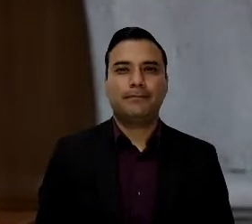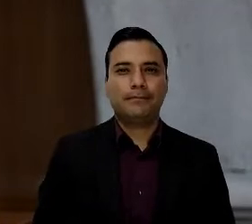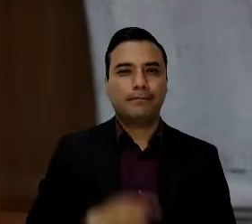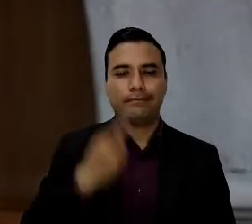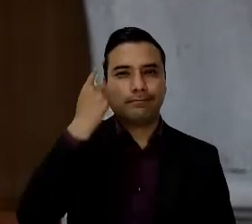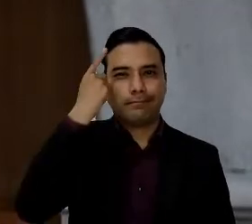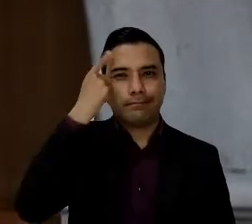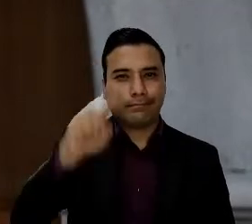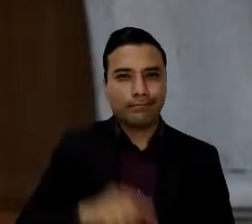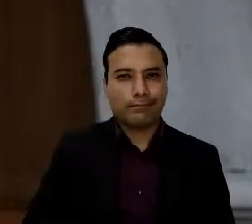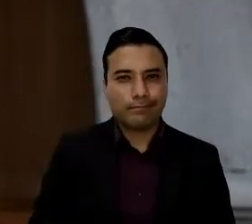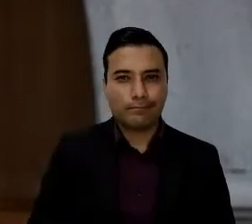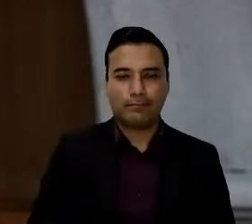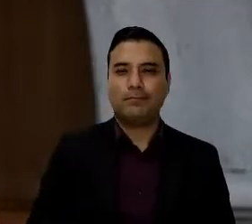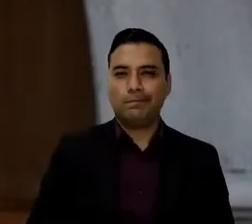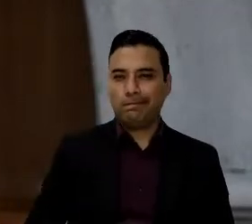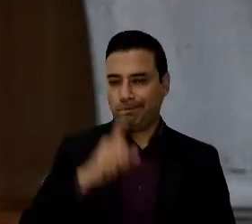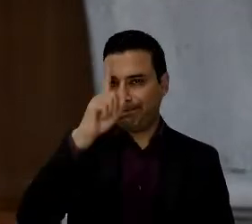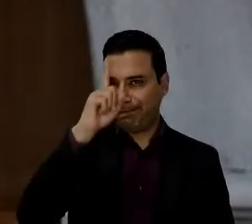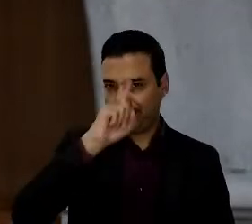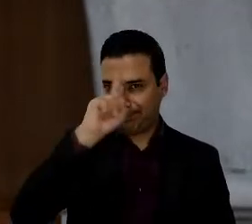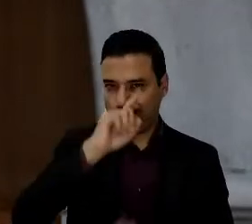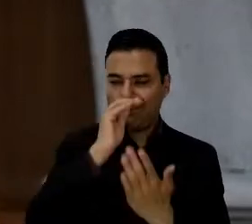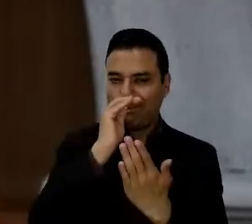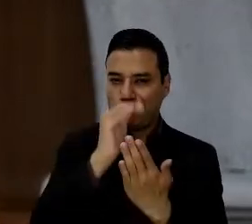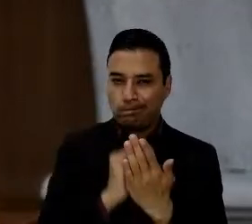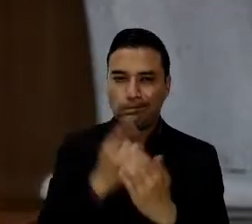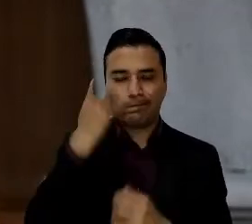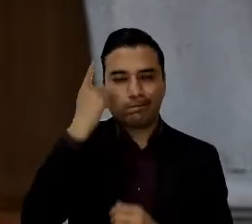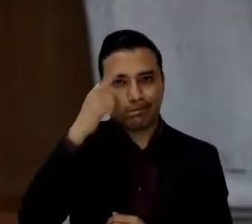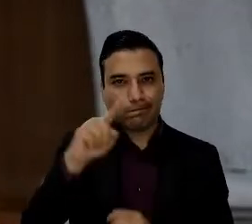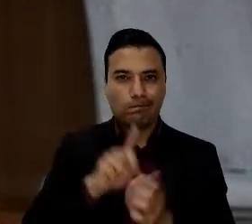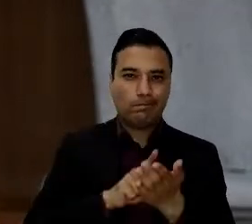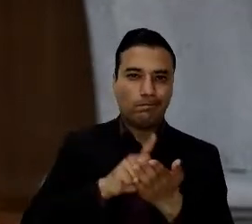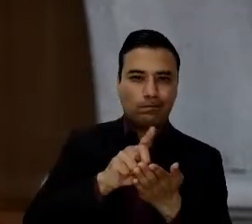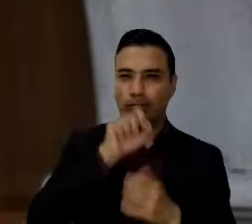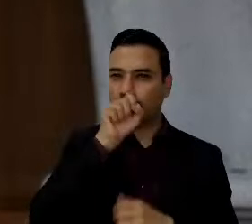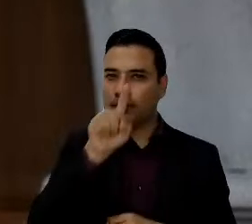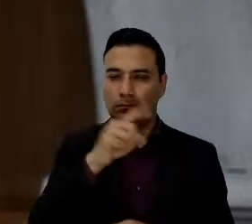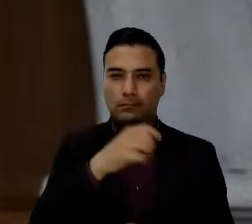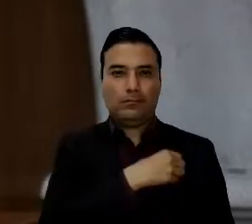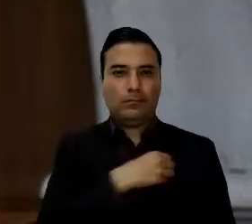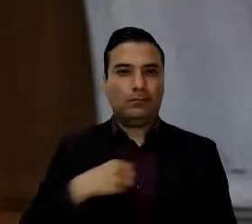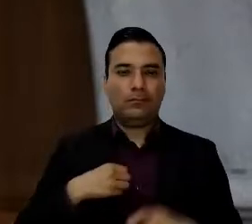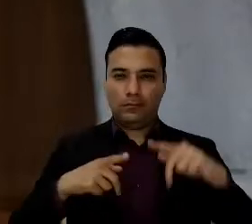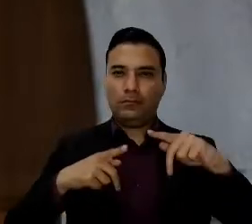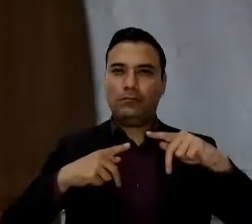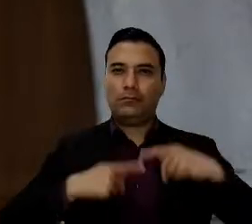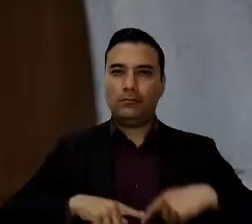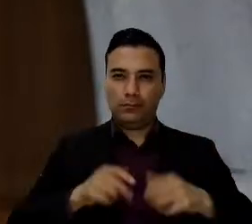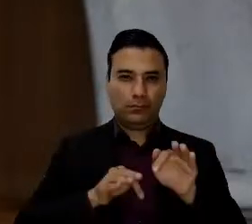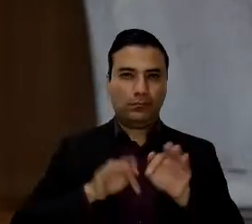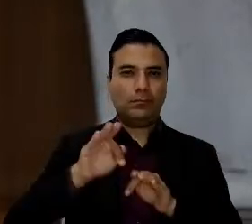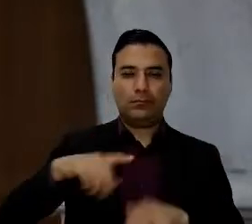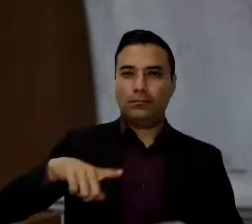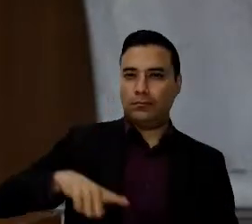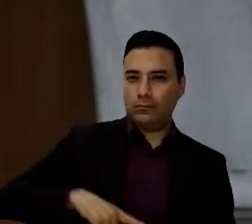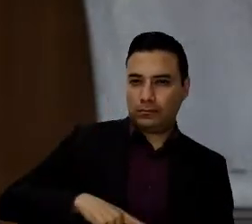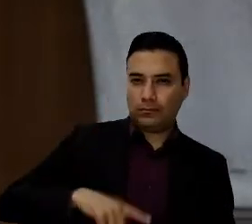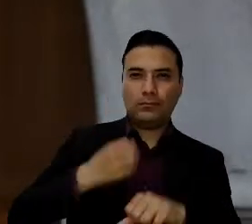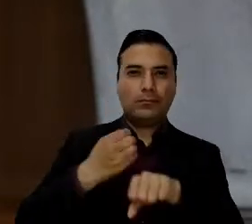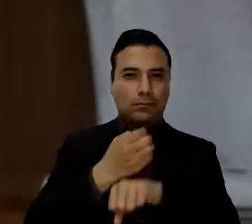fin de establecer directrices mínimas sobre los derechos y obligaciones de los servidores públicos estatales y